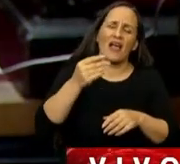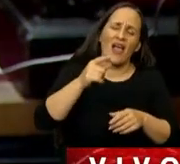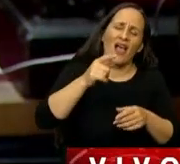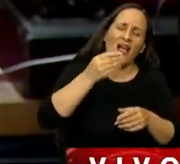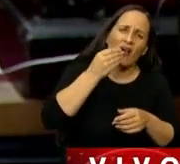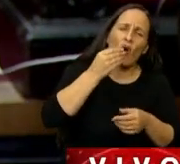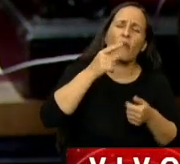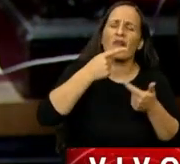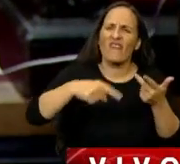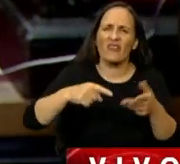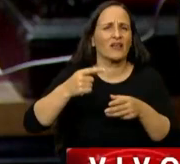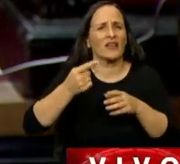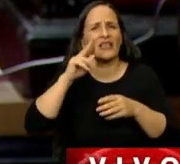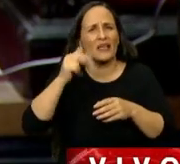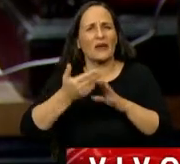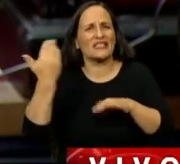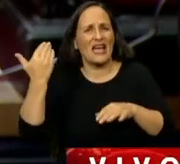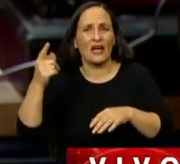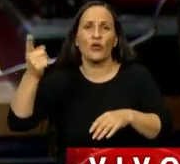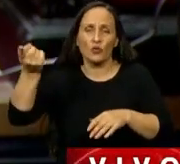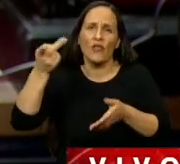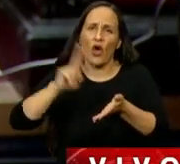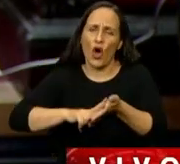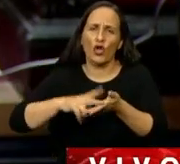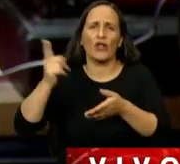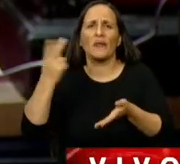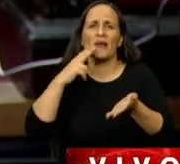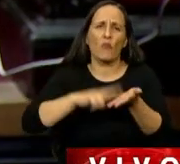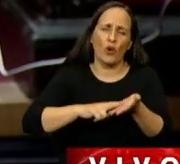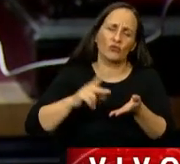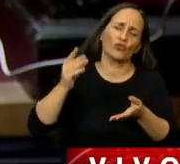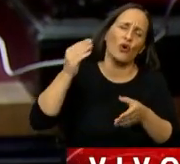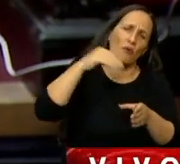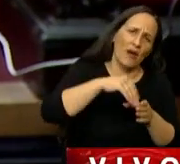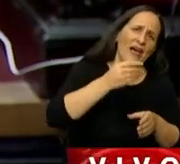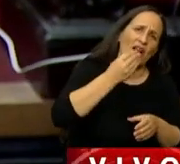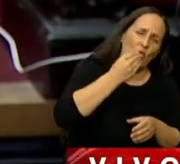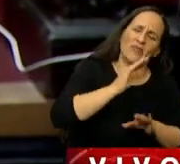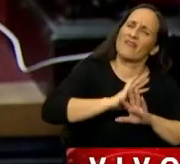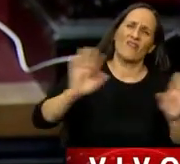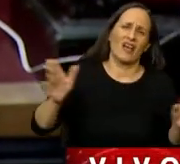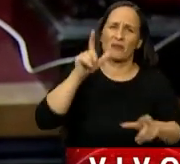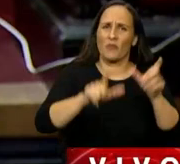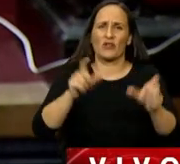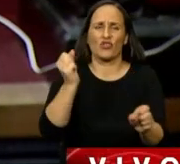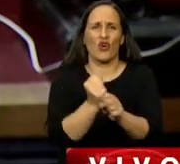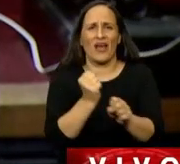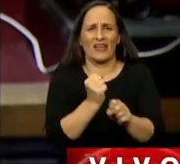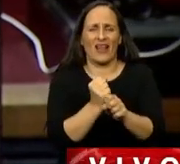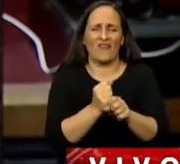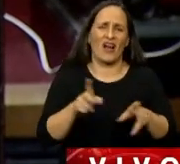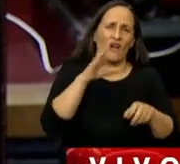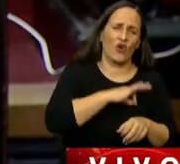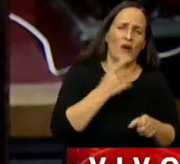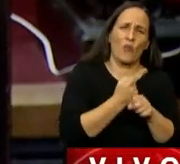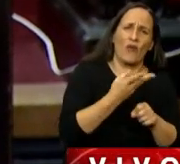a los alimentos. Le invitamos, y ustedes lo pusieron de nuevo, los defensores de los trabajadores. Sáquenselo porque la gente no tiene para pagar la comida